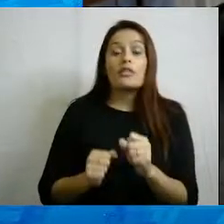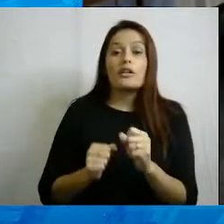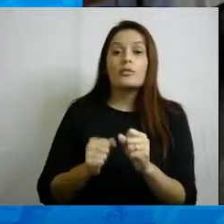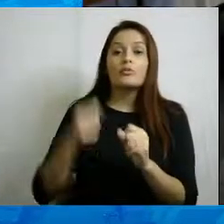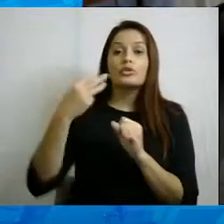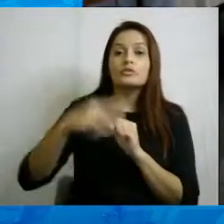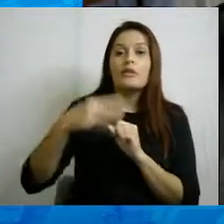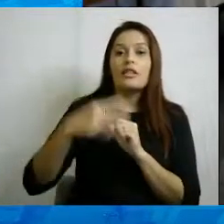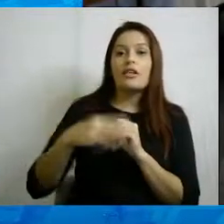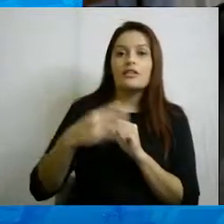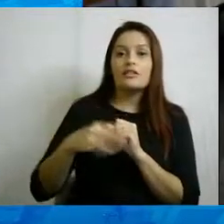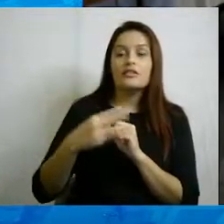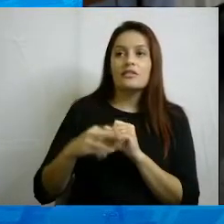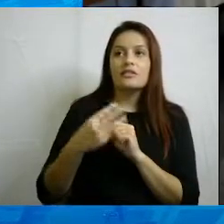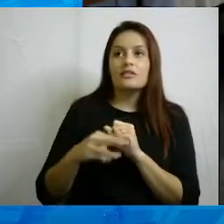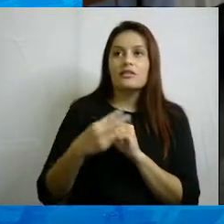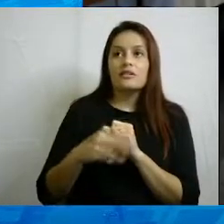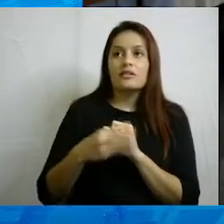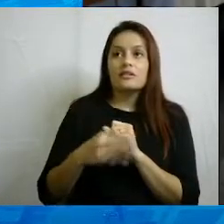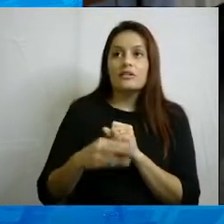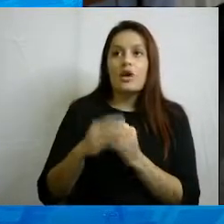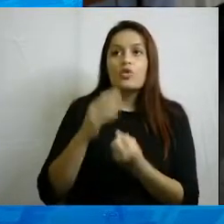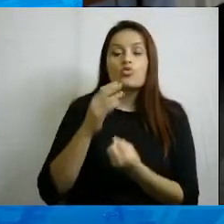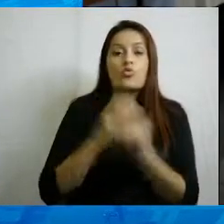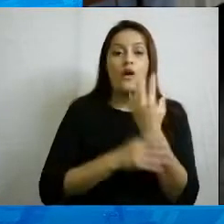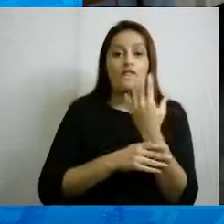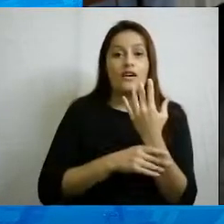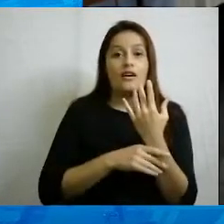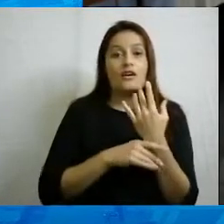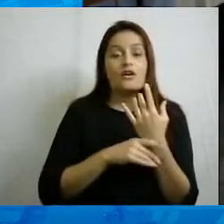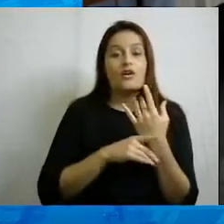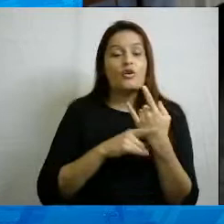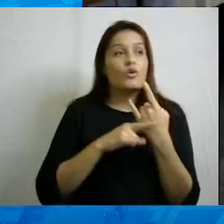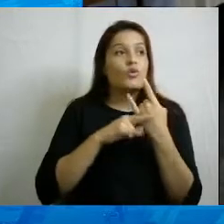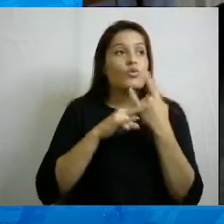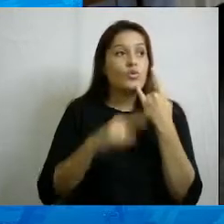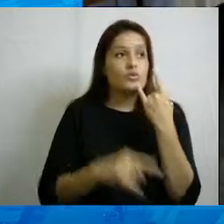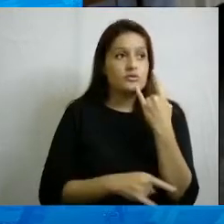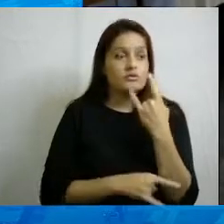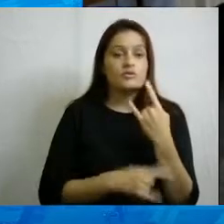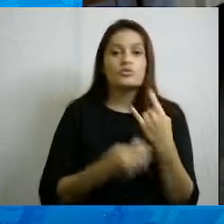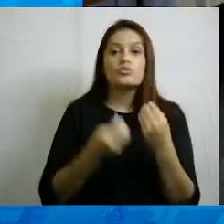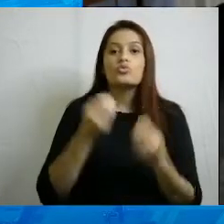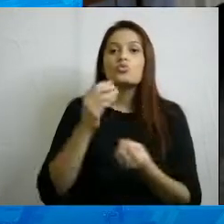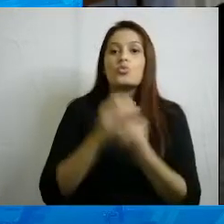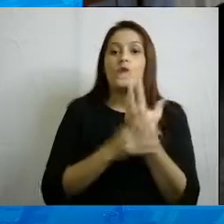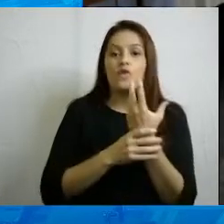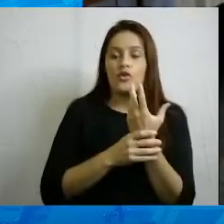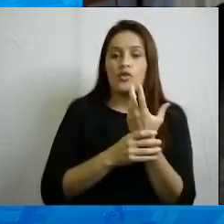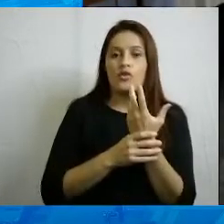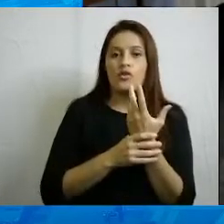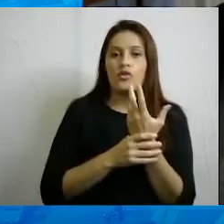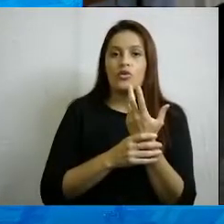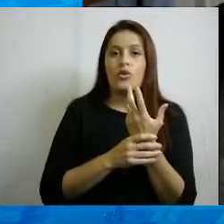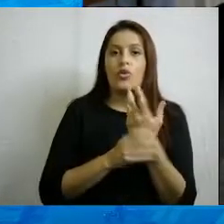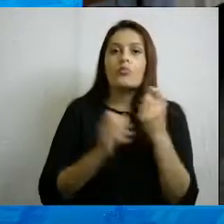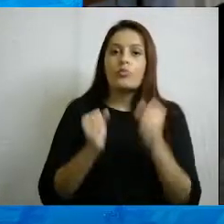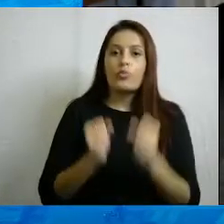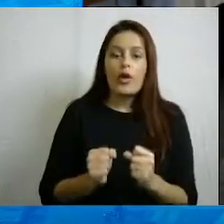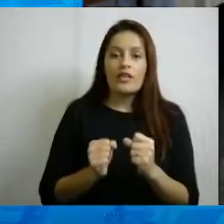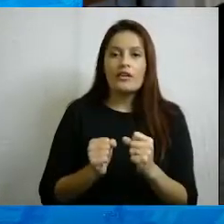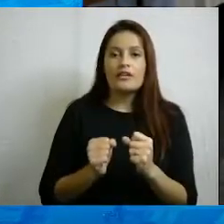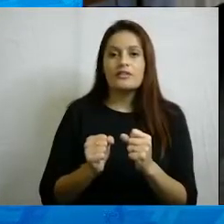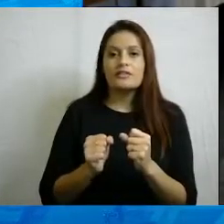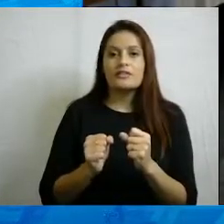municipio. Tenemos una nueva directora jurídica, que la saludamos, está, bueno, hay un equipo jurídico que yo creo que puede orientar la